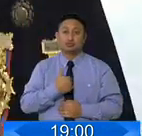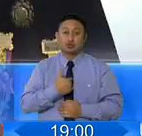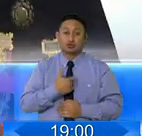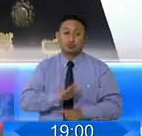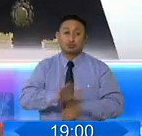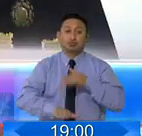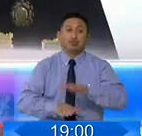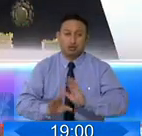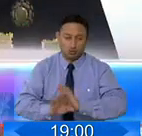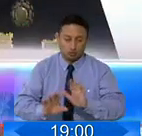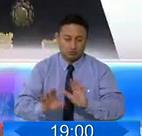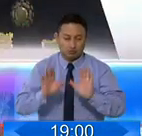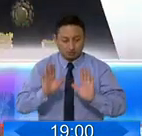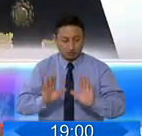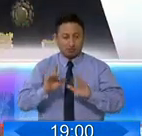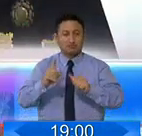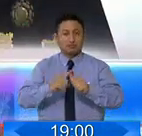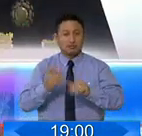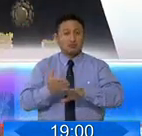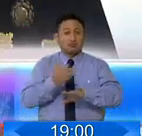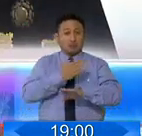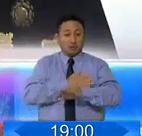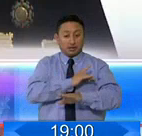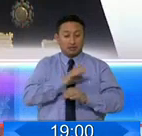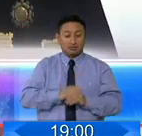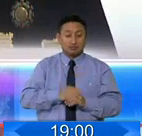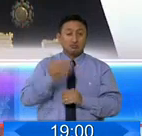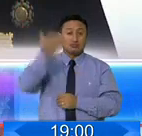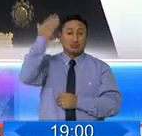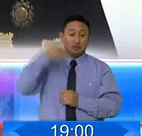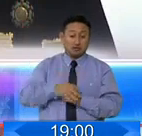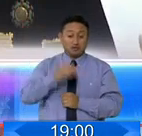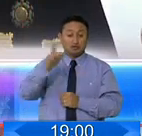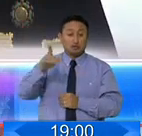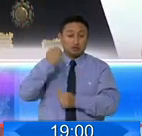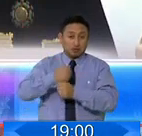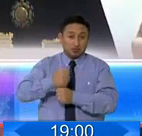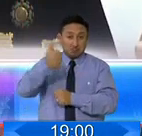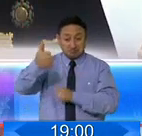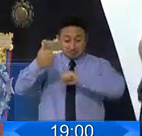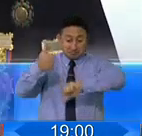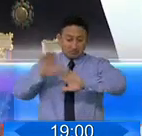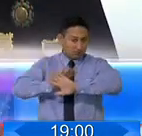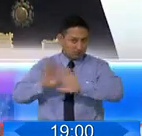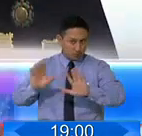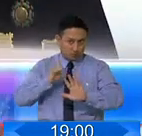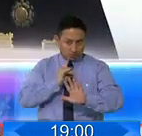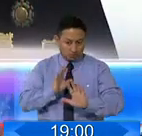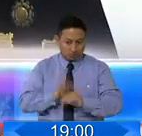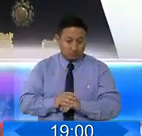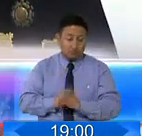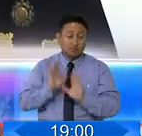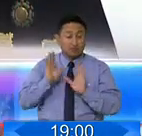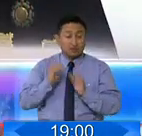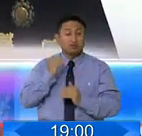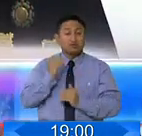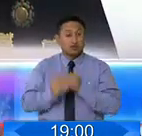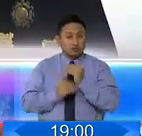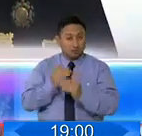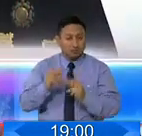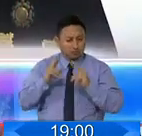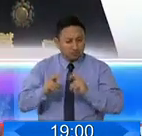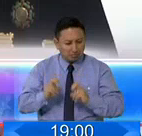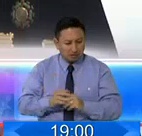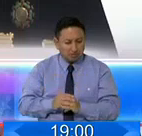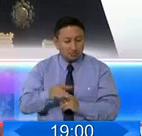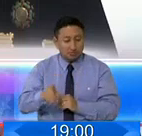adelantarme a decir o prejuzgar si es que ellos hicieron un buen o mal trabajo. Si es que llegare a determinarse, sin embargo,